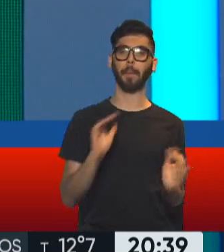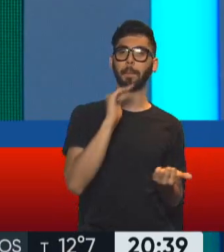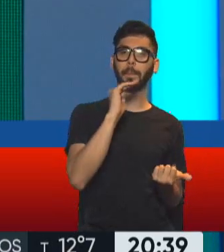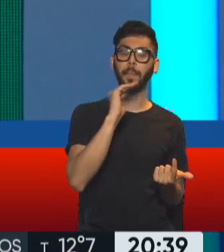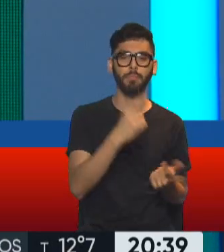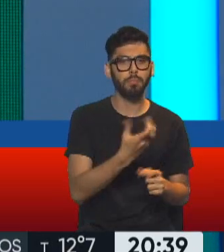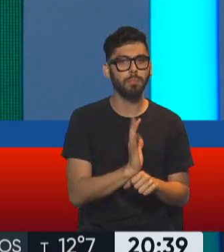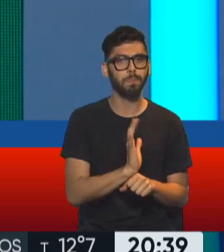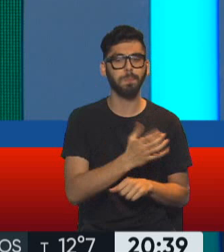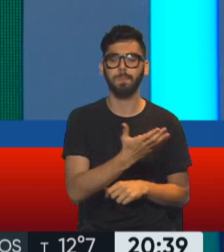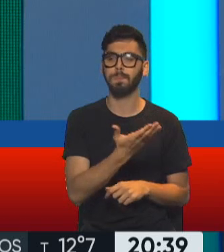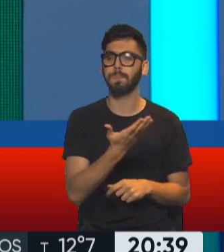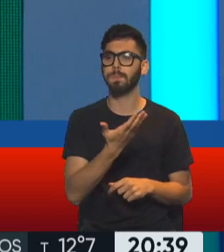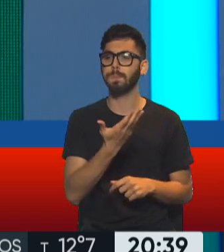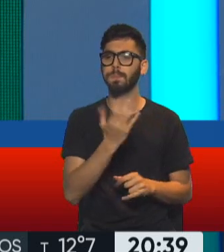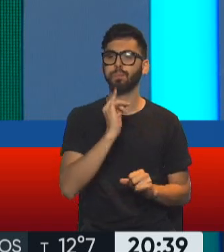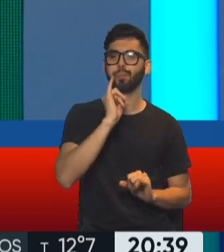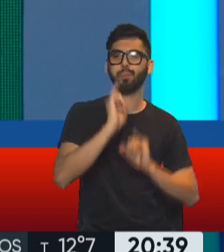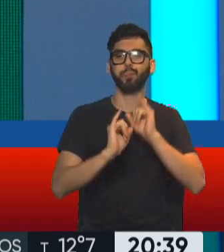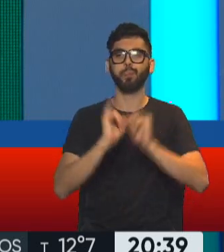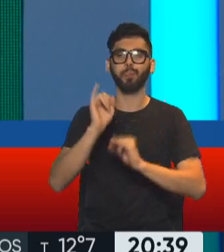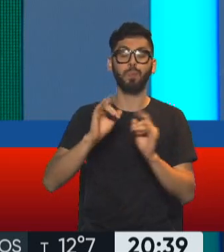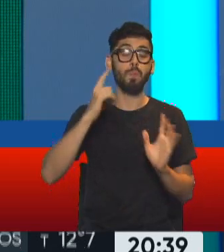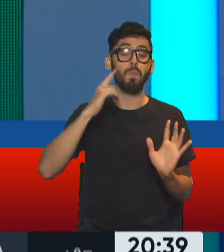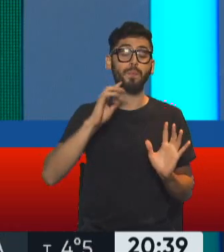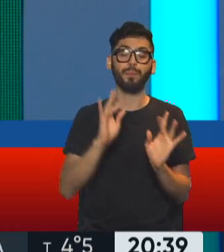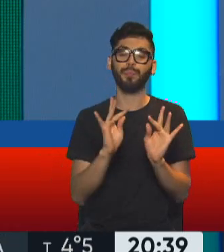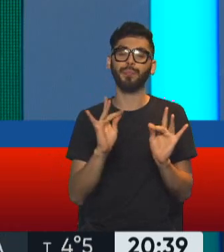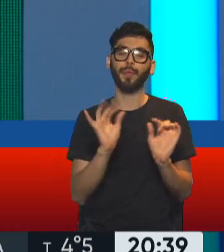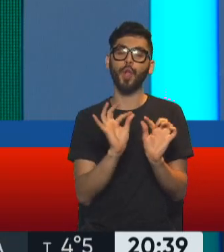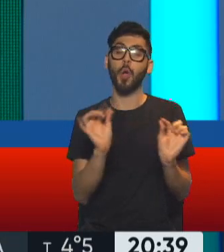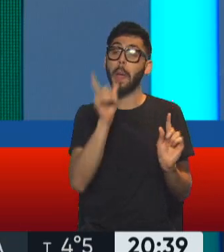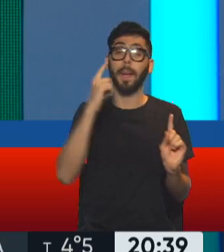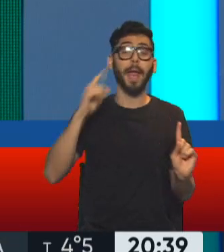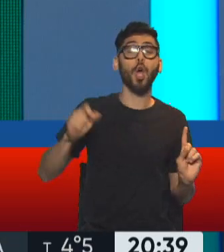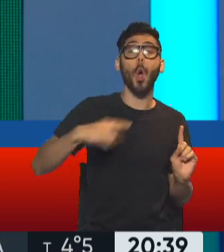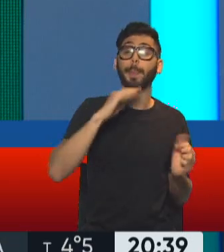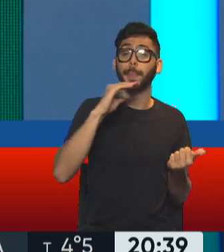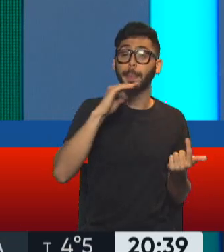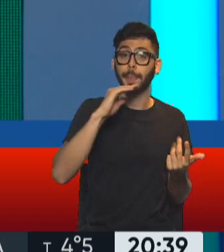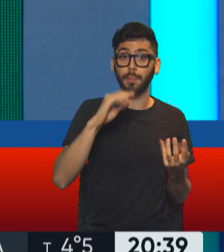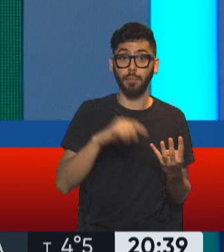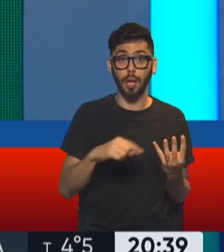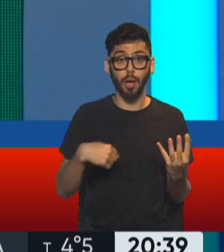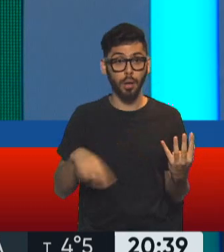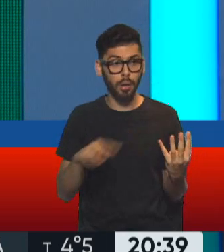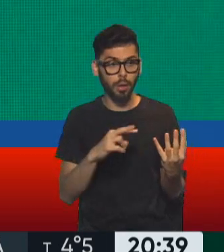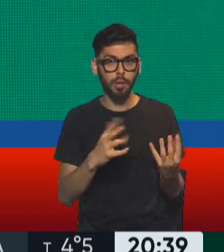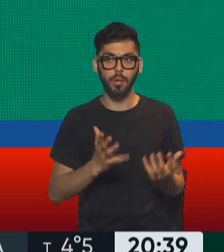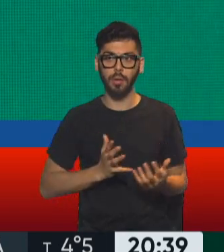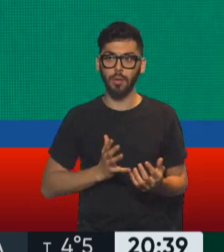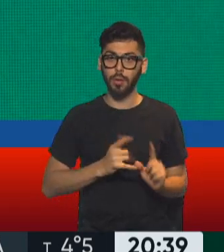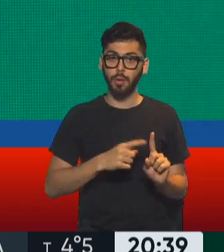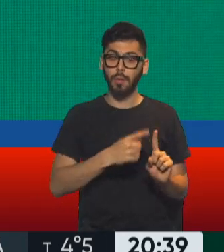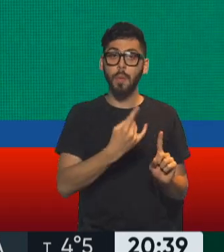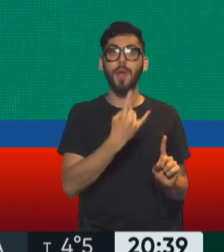una manera de construir este sentido común que aterra un poco en pensar que ya nos mintieron una vez y nos vuelven a mentir, ¿no? En la cara de